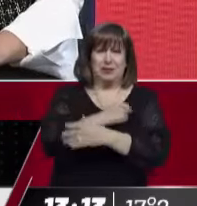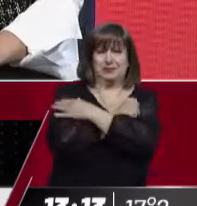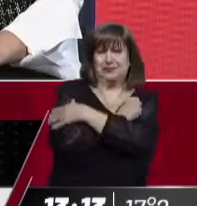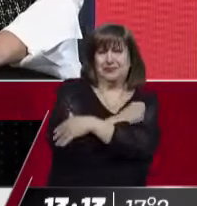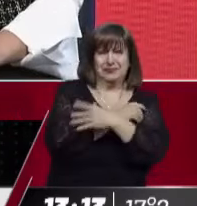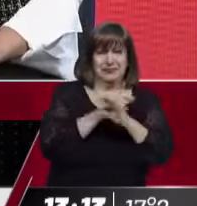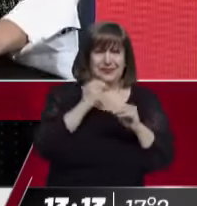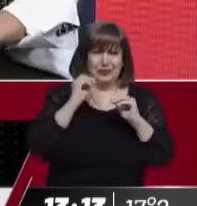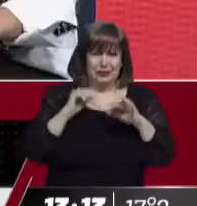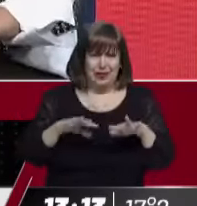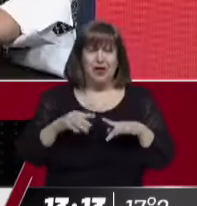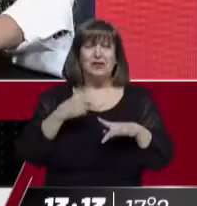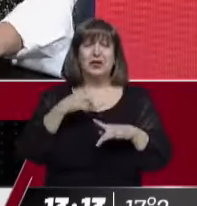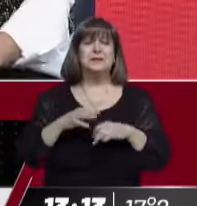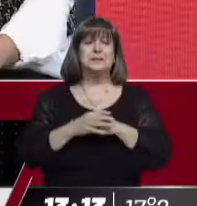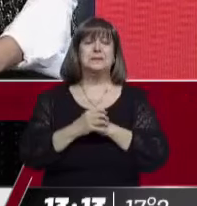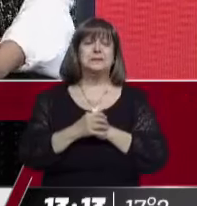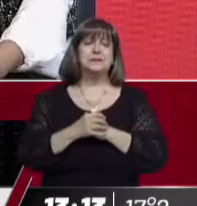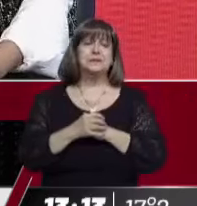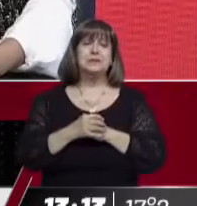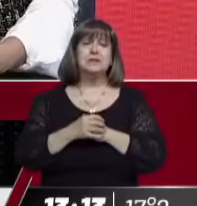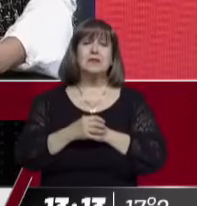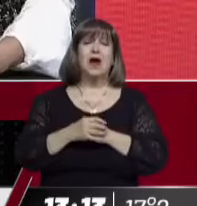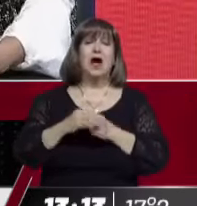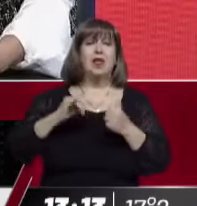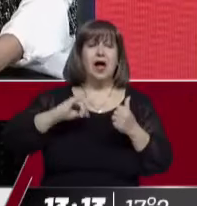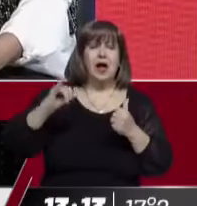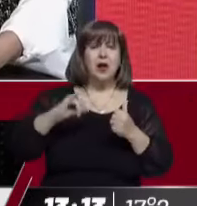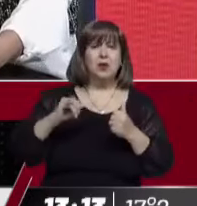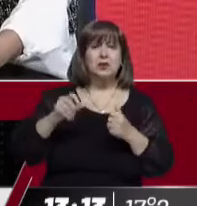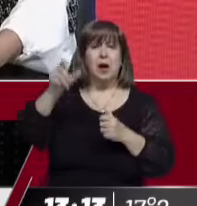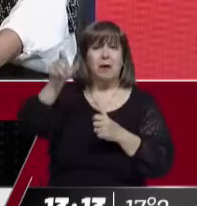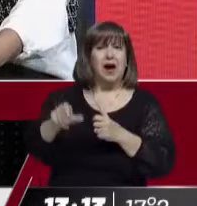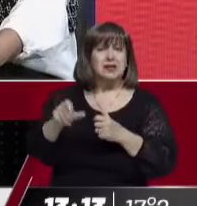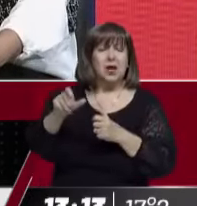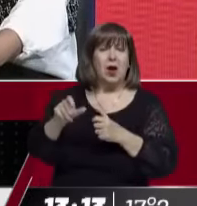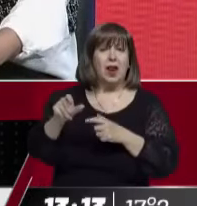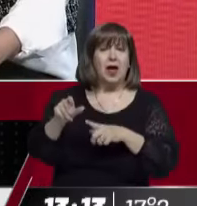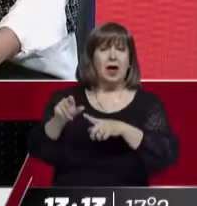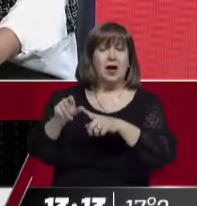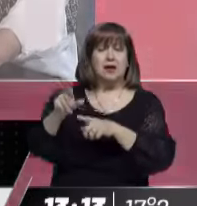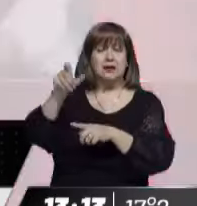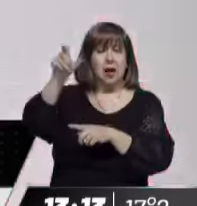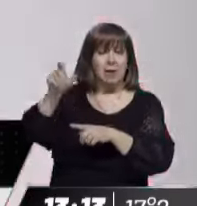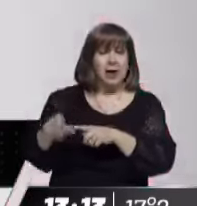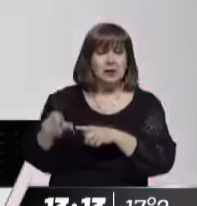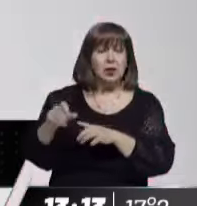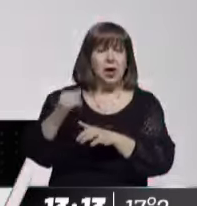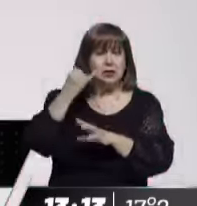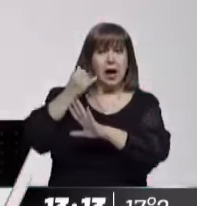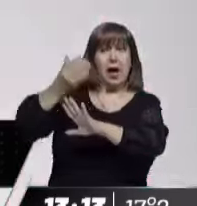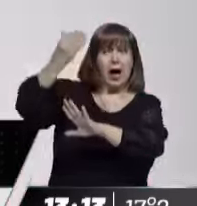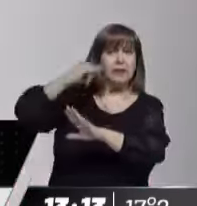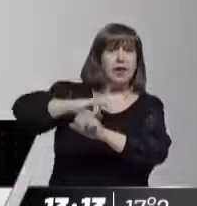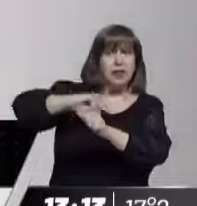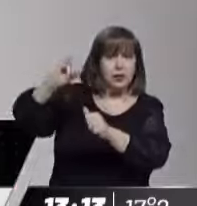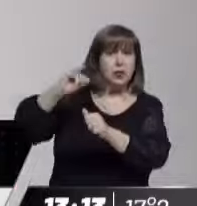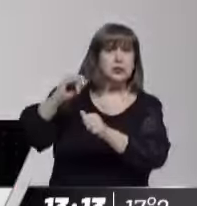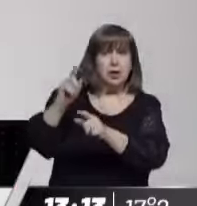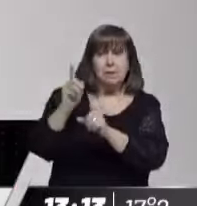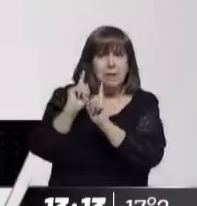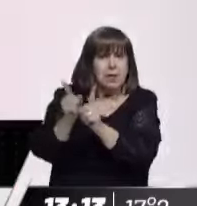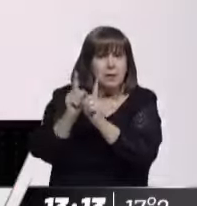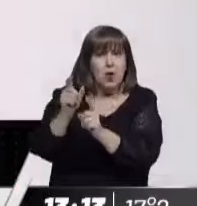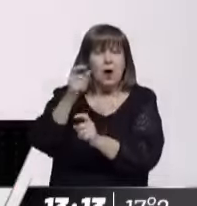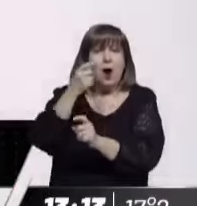Planteaste el tema esta mañana, muy temprano. ¿Cuántas denuncias hay contra este degenerado? Contra este degenerado ya hay denuncias, ya se ha realizado, la verdad